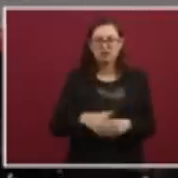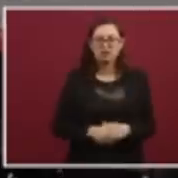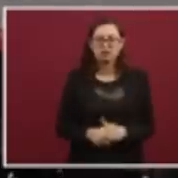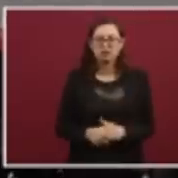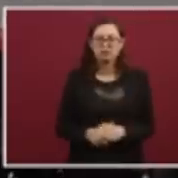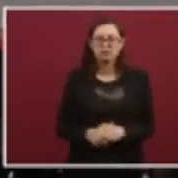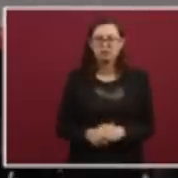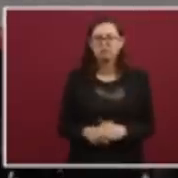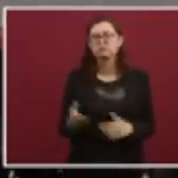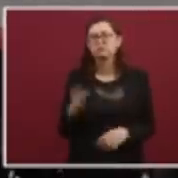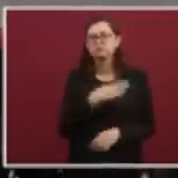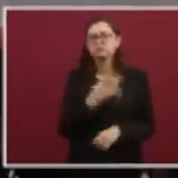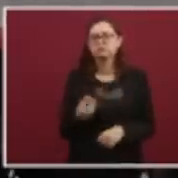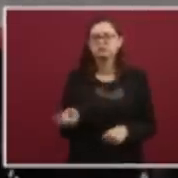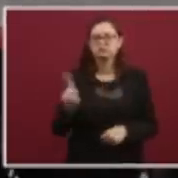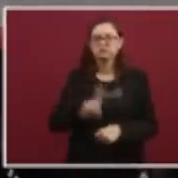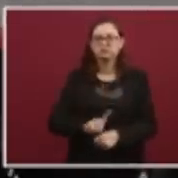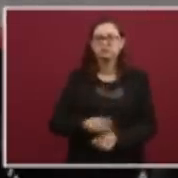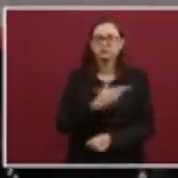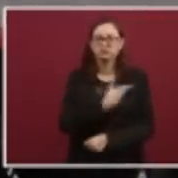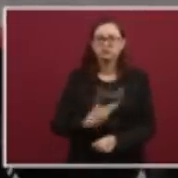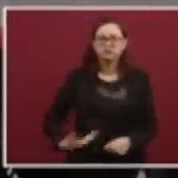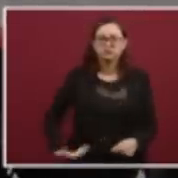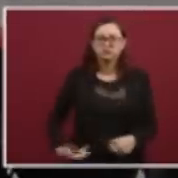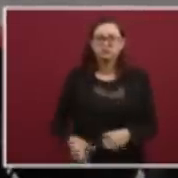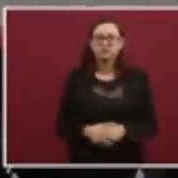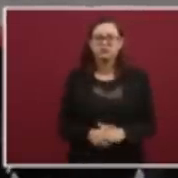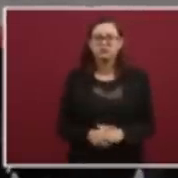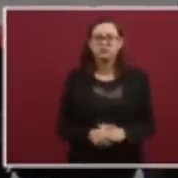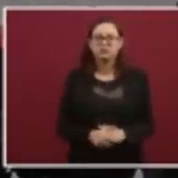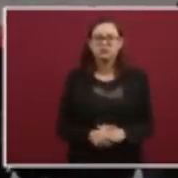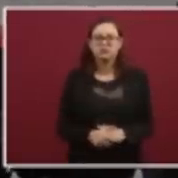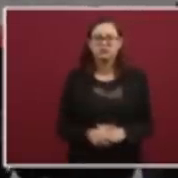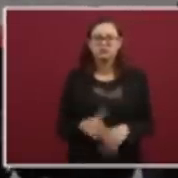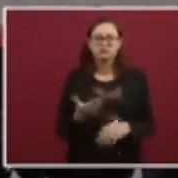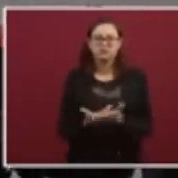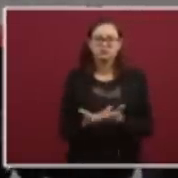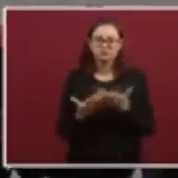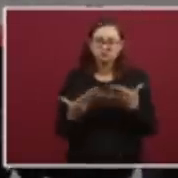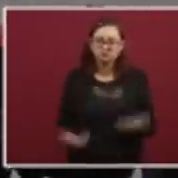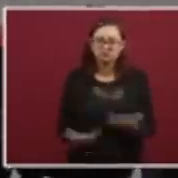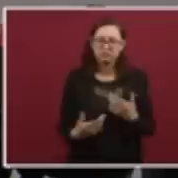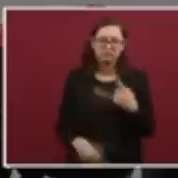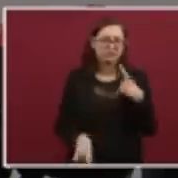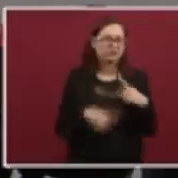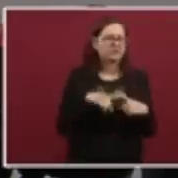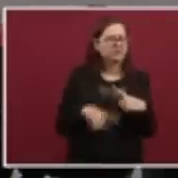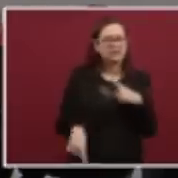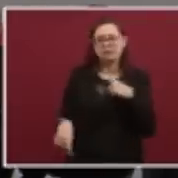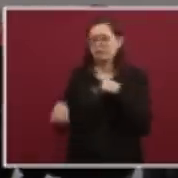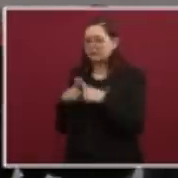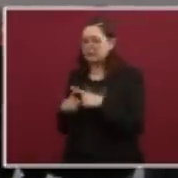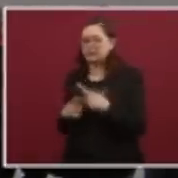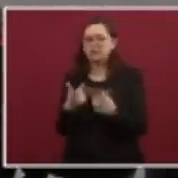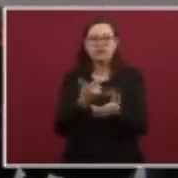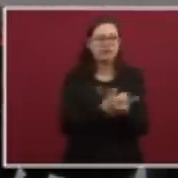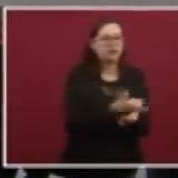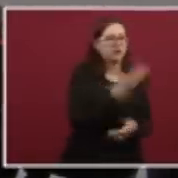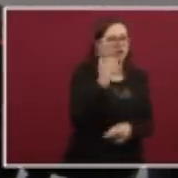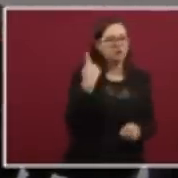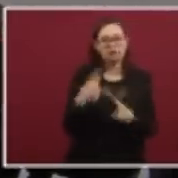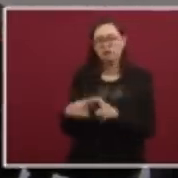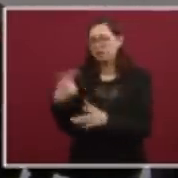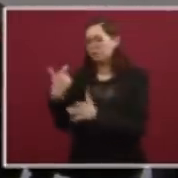Buenos días, señor presidente. Buenos días a todas y a todos. Vamos a presentar el quién es quién en el precio de gasolinas.